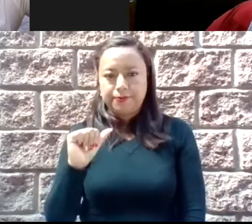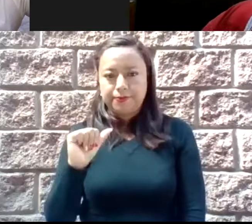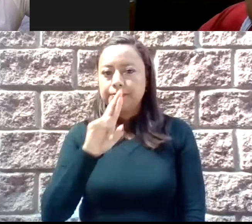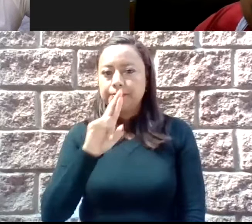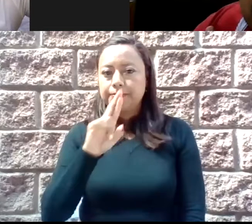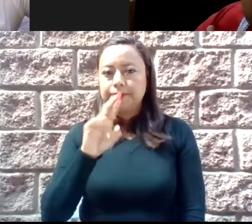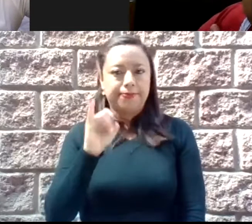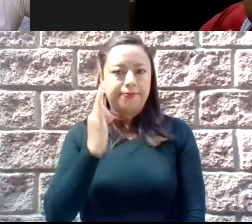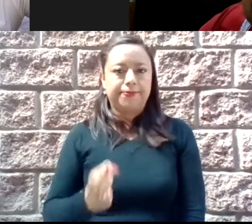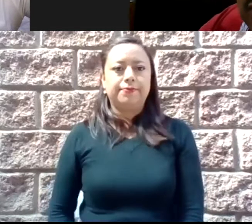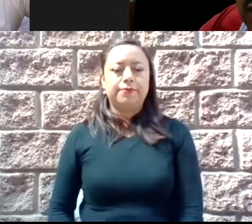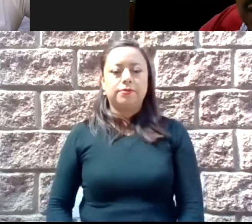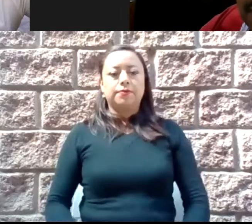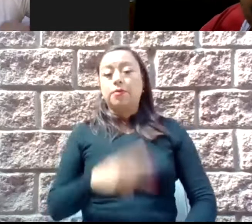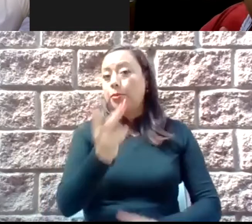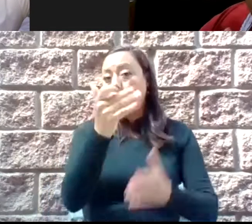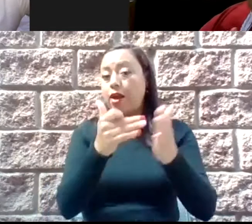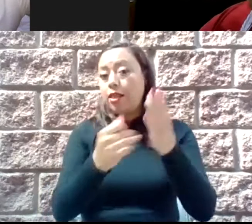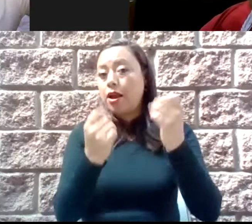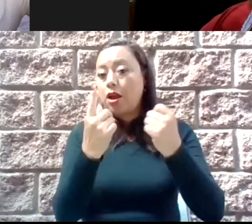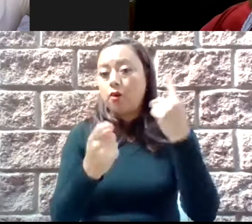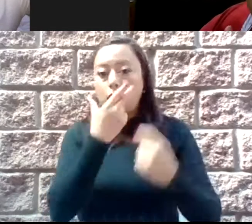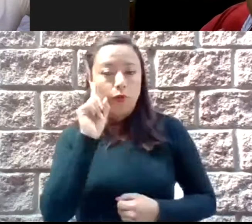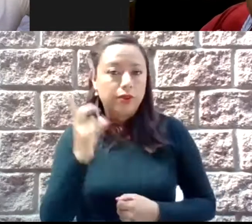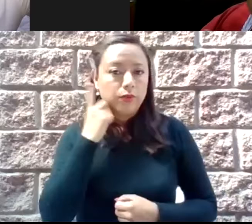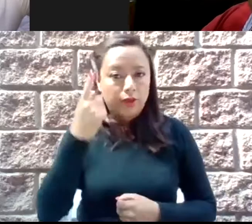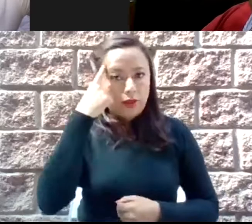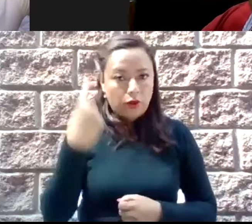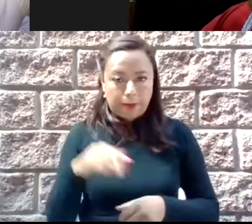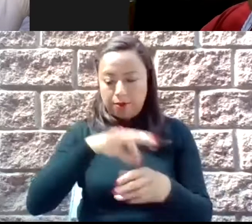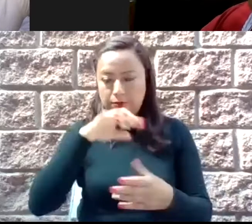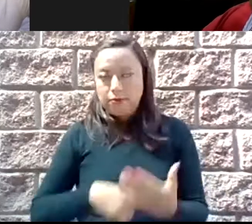Falta alguna diputada o diputado de pasar votación.